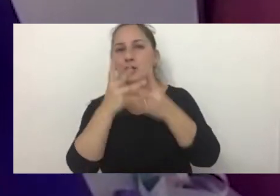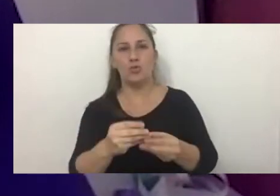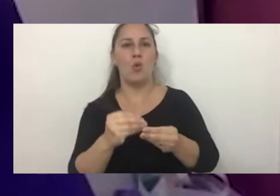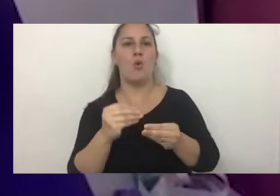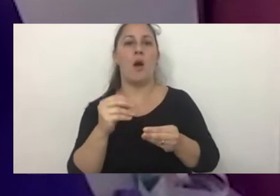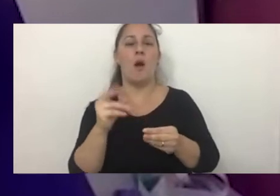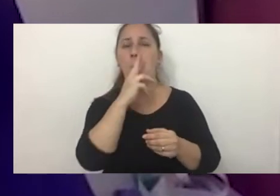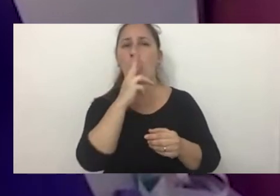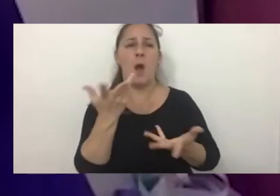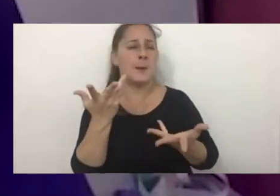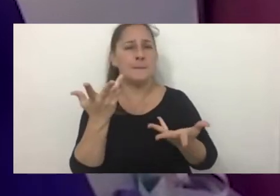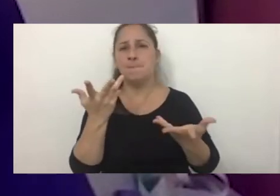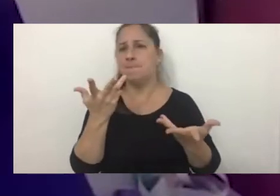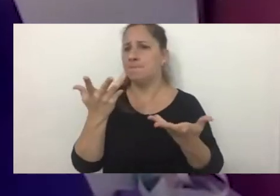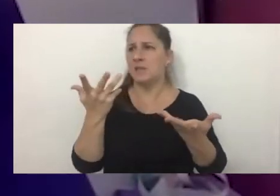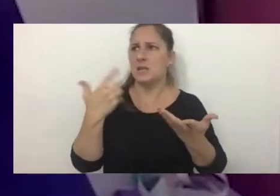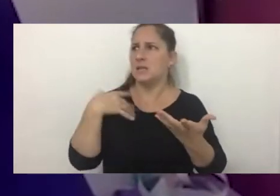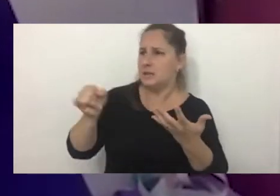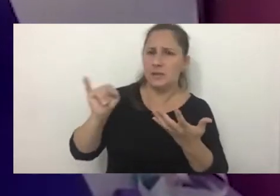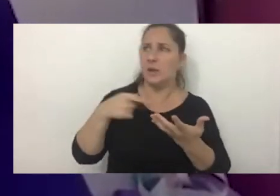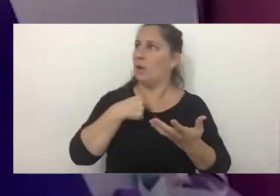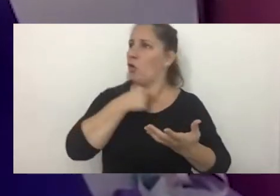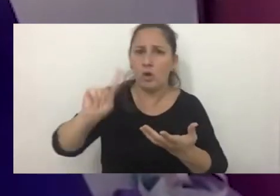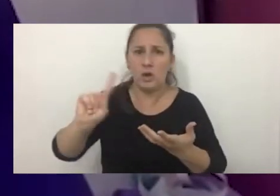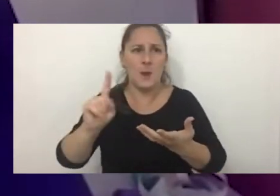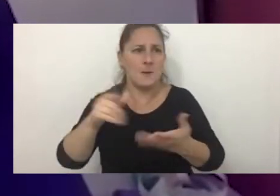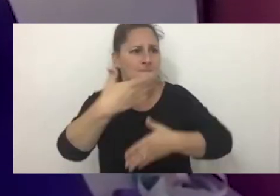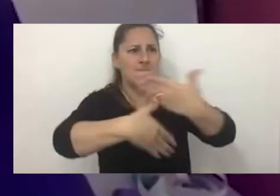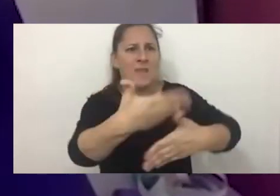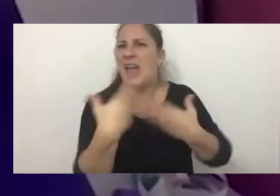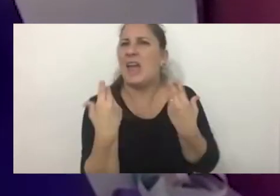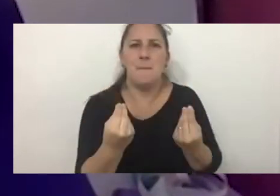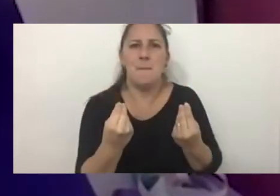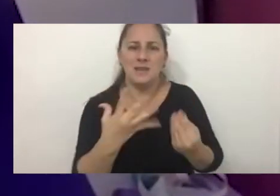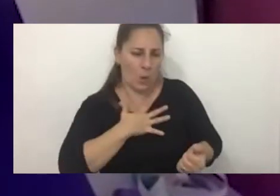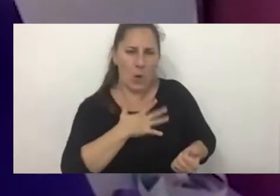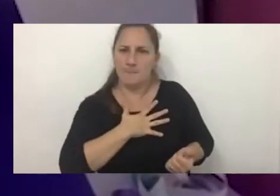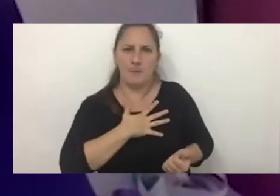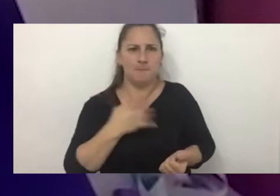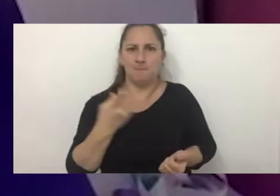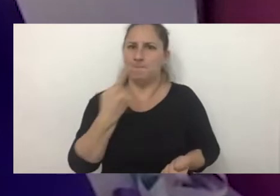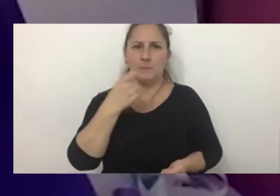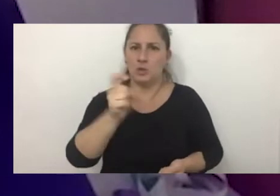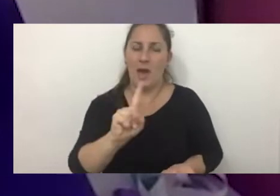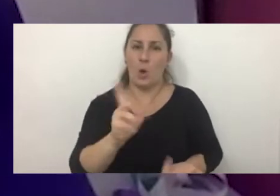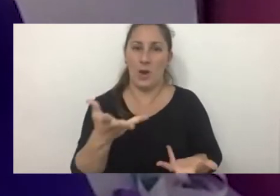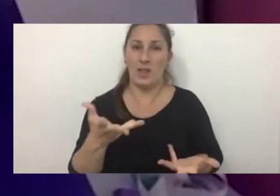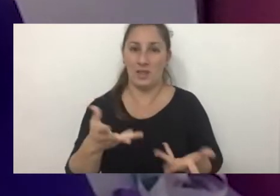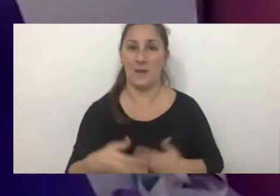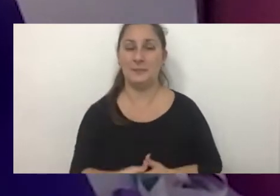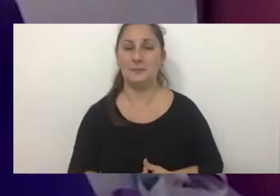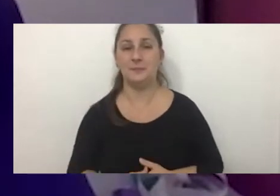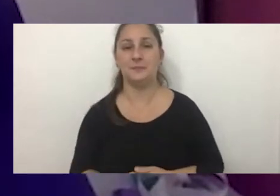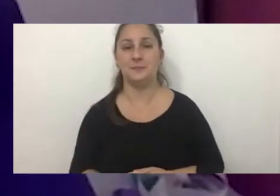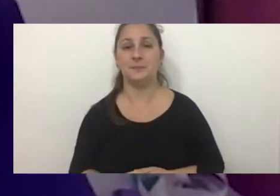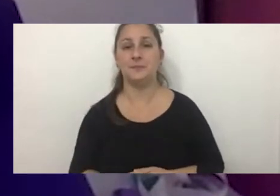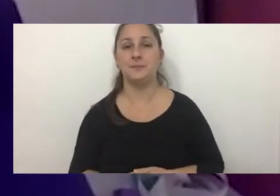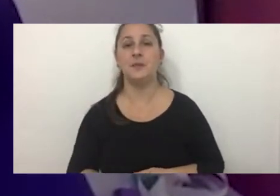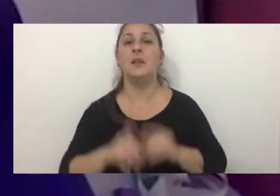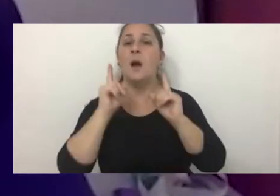Respetar los tiempos biológicos del parto, sin apurar las situaciones,